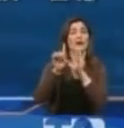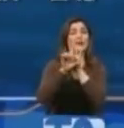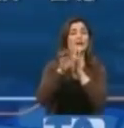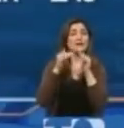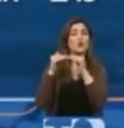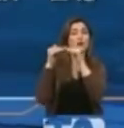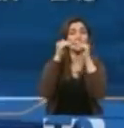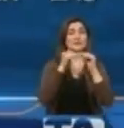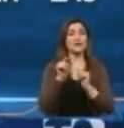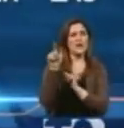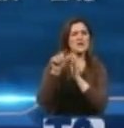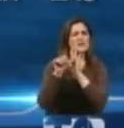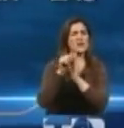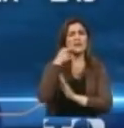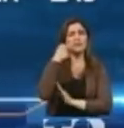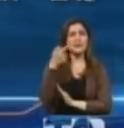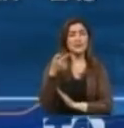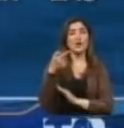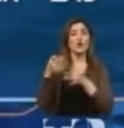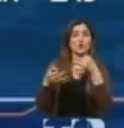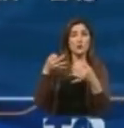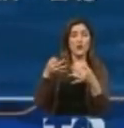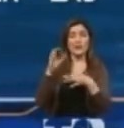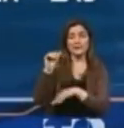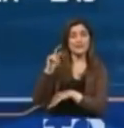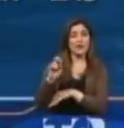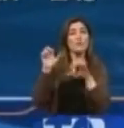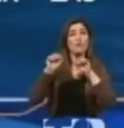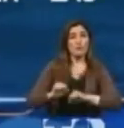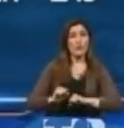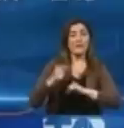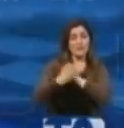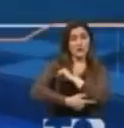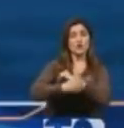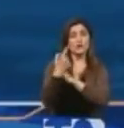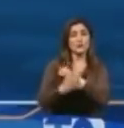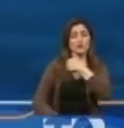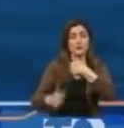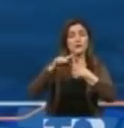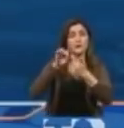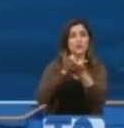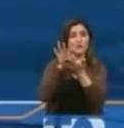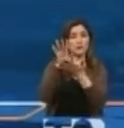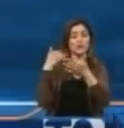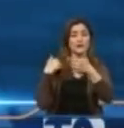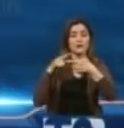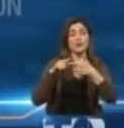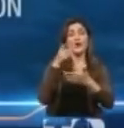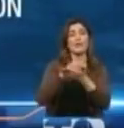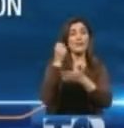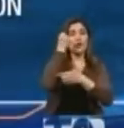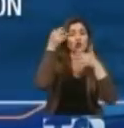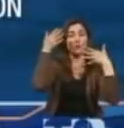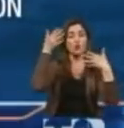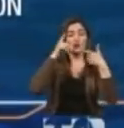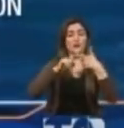de la Democracia. Este artículo señala, el Tribunal Contencioso Electoral podrá imponer las siguientes sanciones: destitución del cargo, suspensión de los derechos